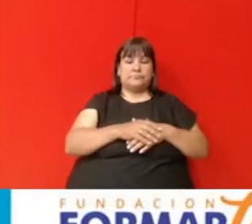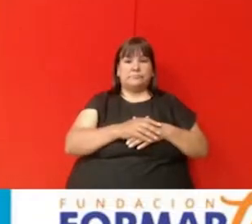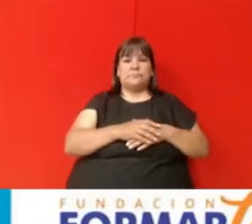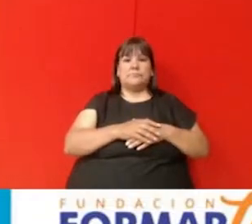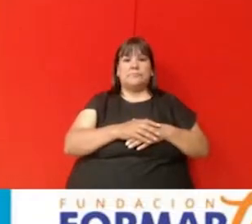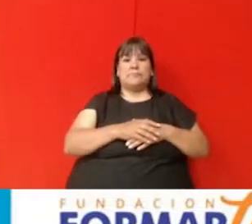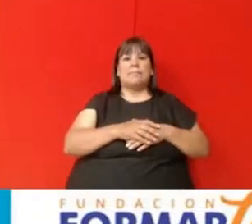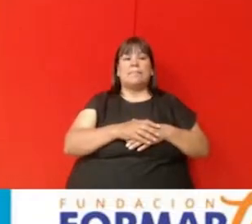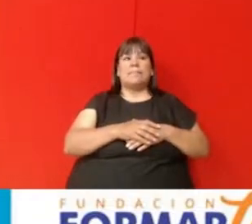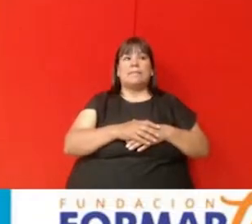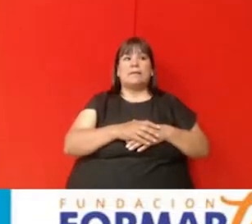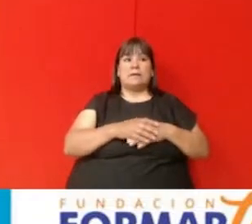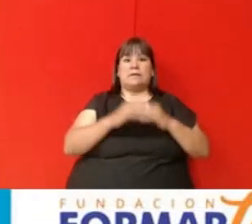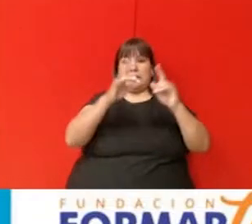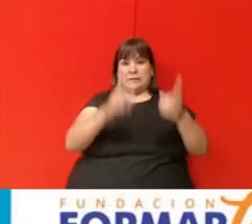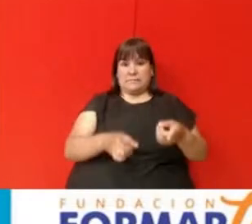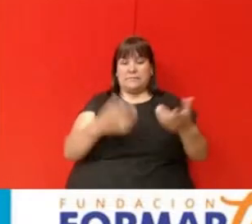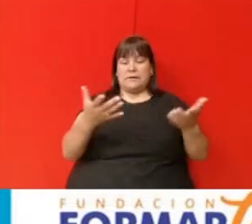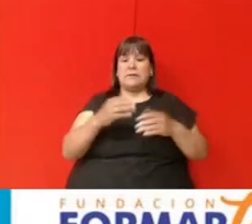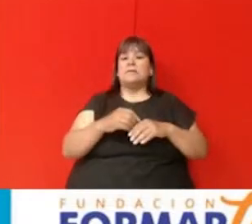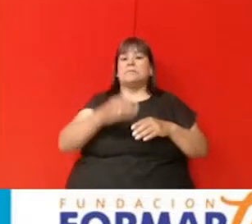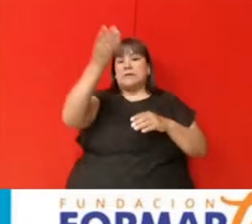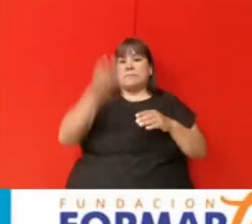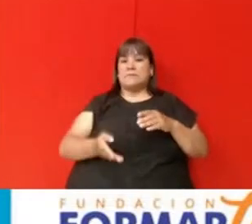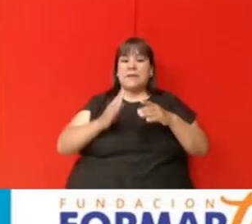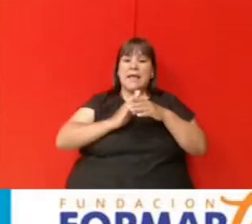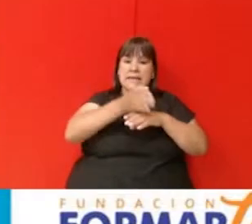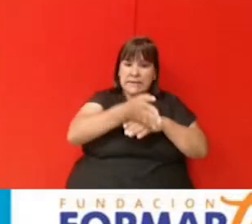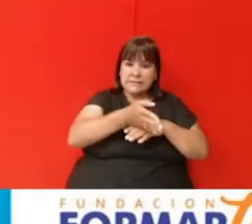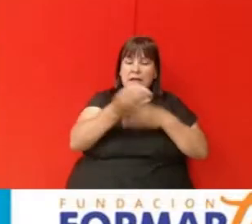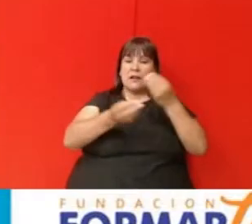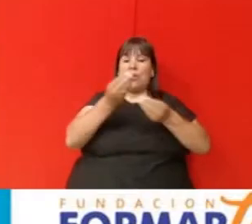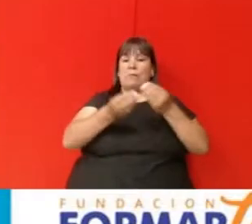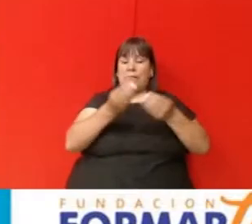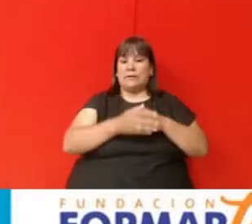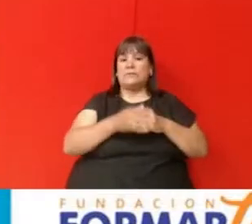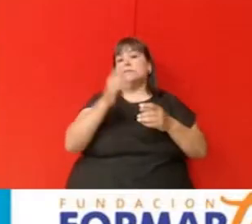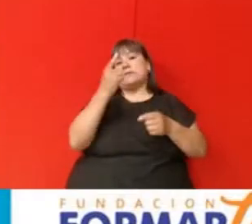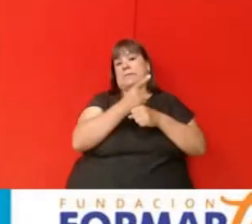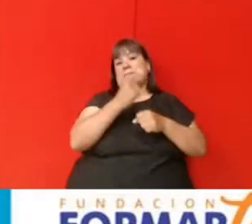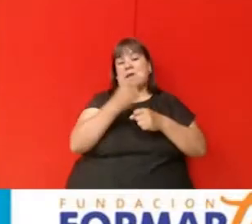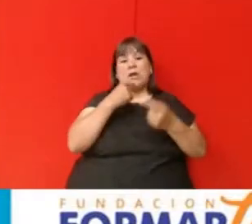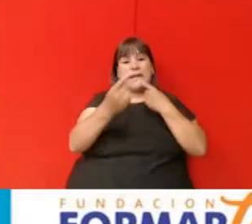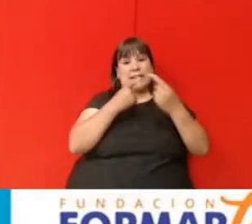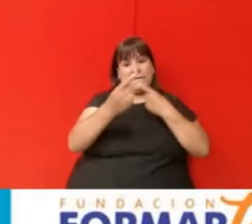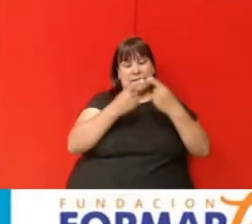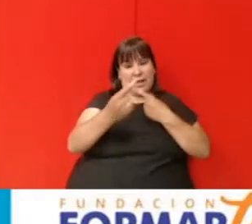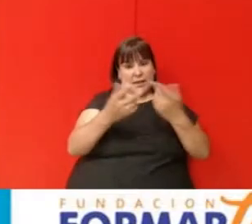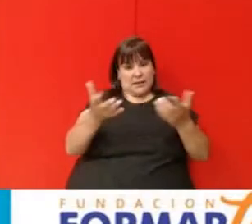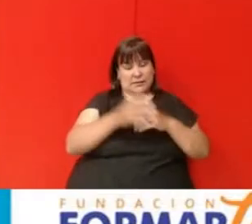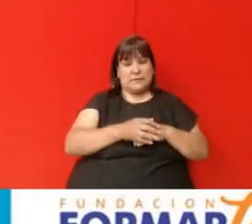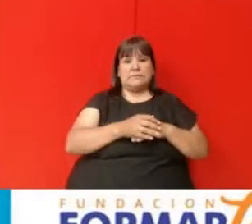desajustó. Bueno, y siguiendo con el proceso de admisión, bueno, se pacta una entrevista, en este caso con el